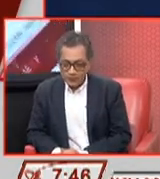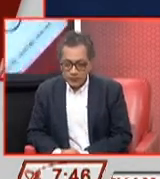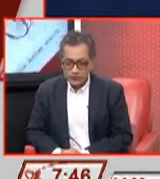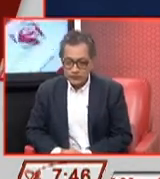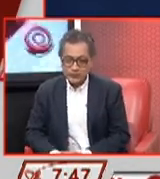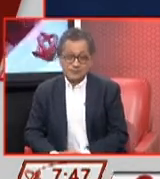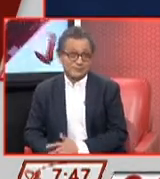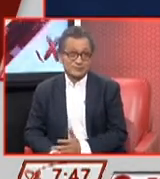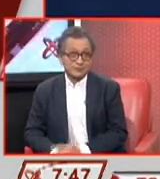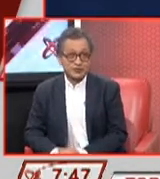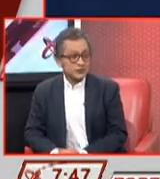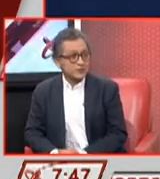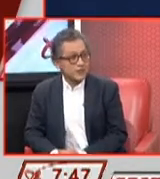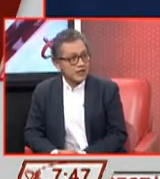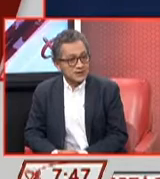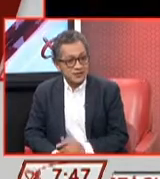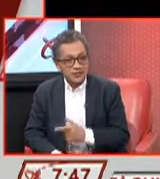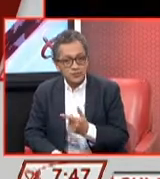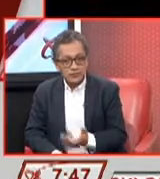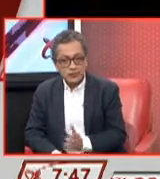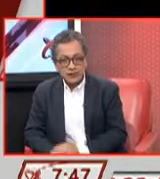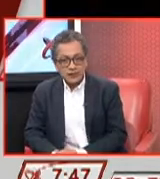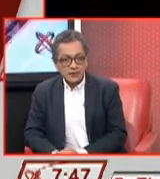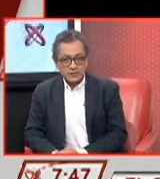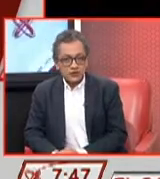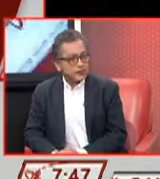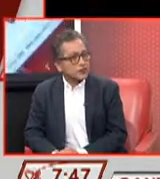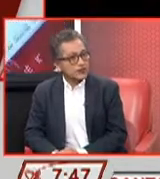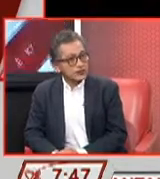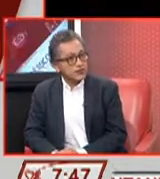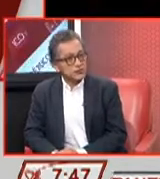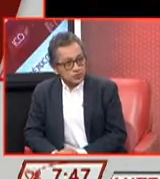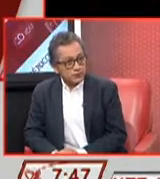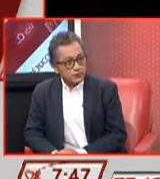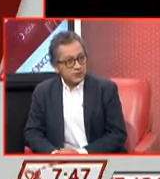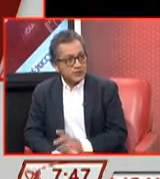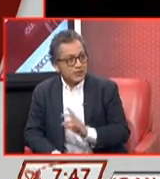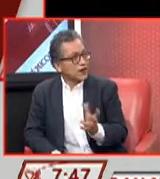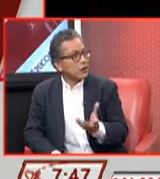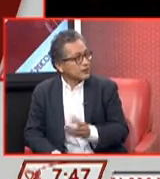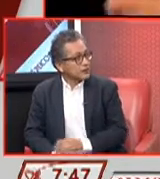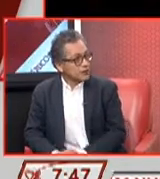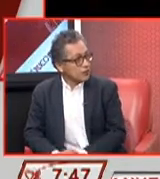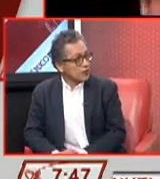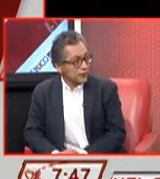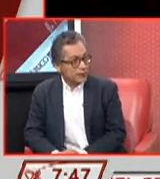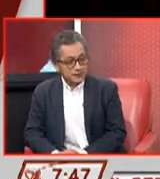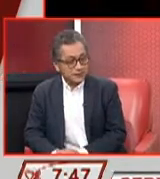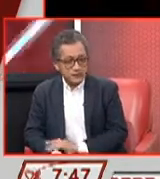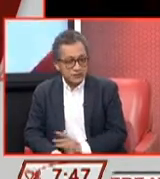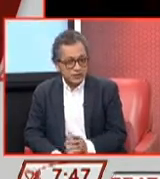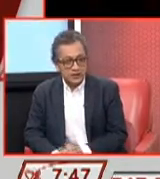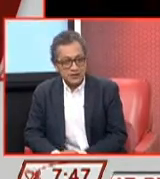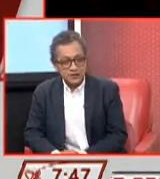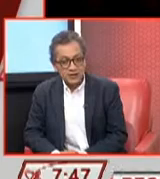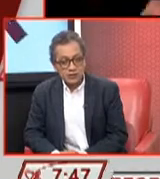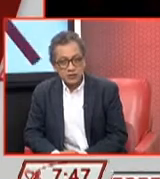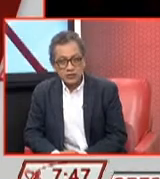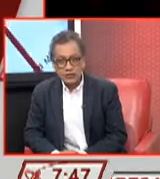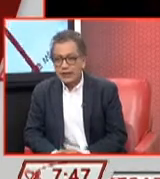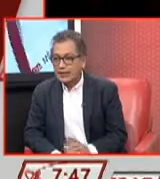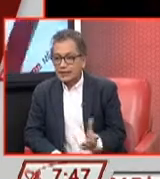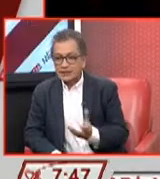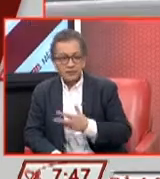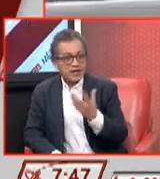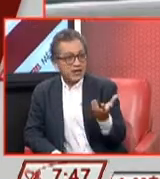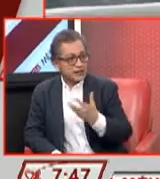también muchas cosas muy arriesgadas como subir cosas a YouTube tener encuentros con jóvenes de muchas partes del